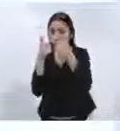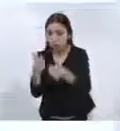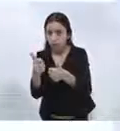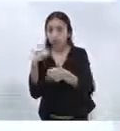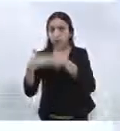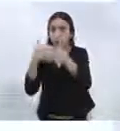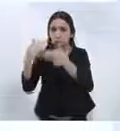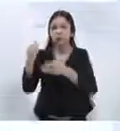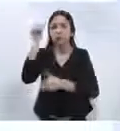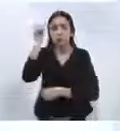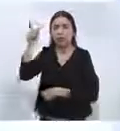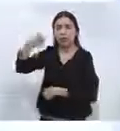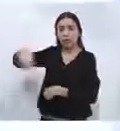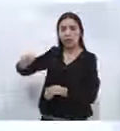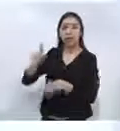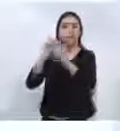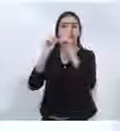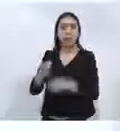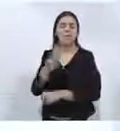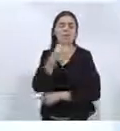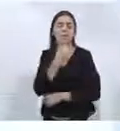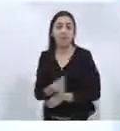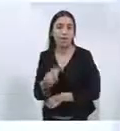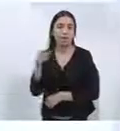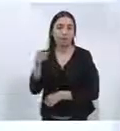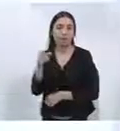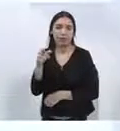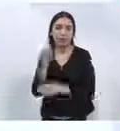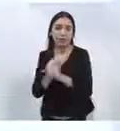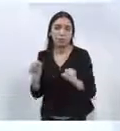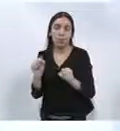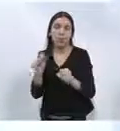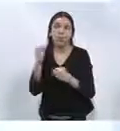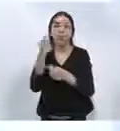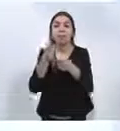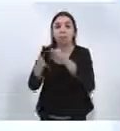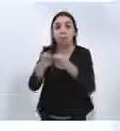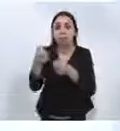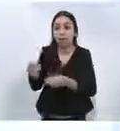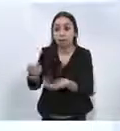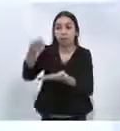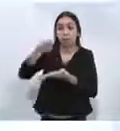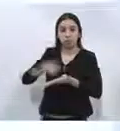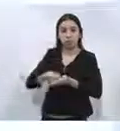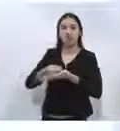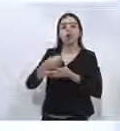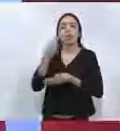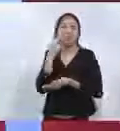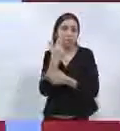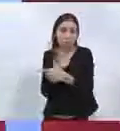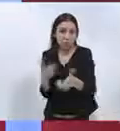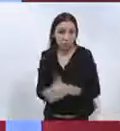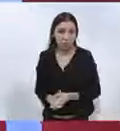que ellos también tengan facilidad de cuando empiecen a devolver el crédito, de hacerlo sin problema, ¿verdad?